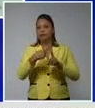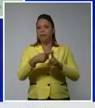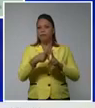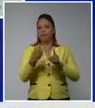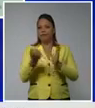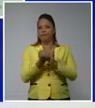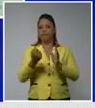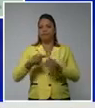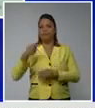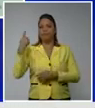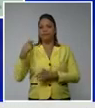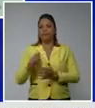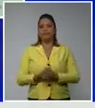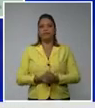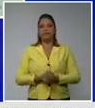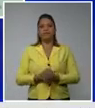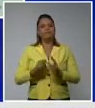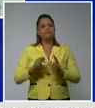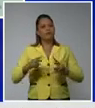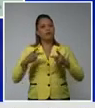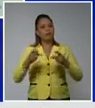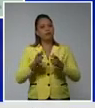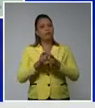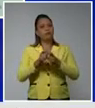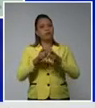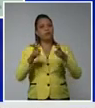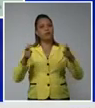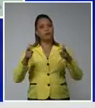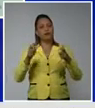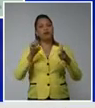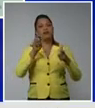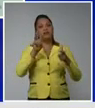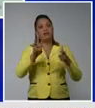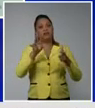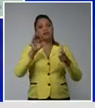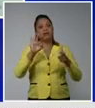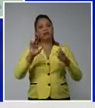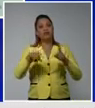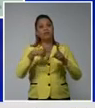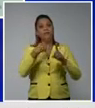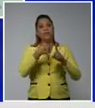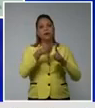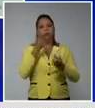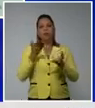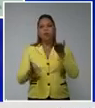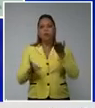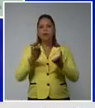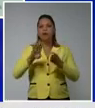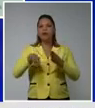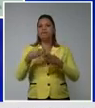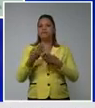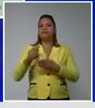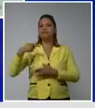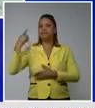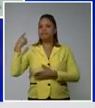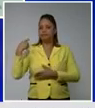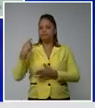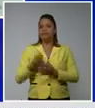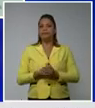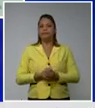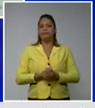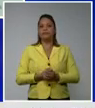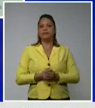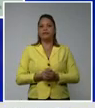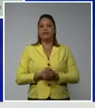ayer. Nuevamente incrementa en 38 casos más con respecto al día anterior y como ocurre